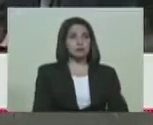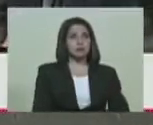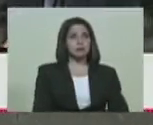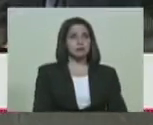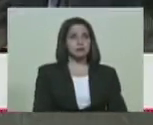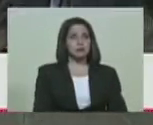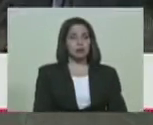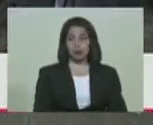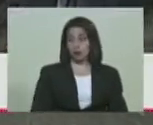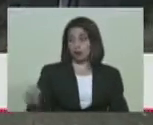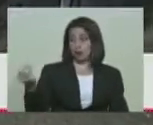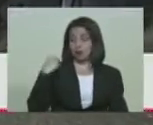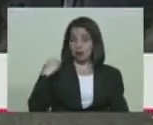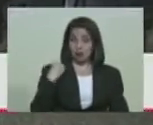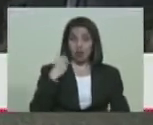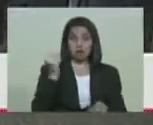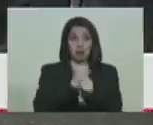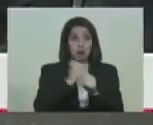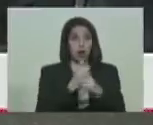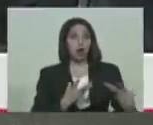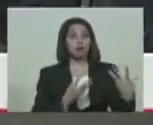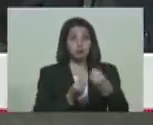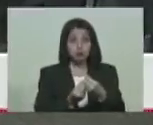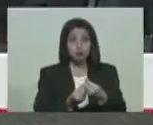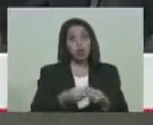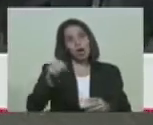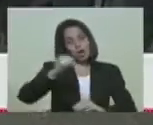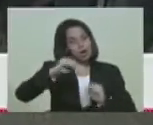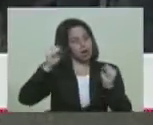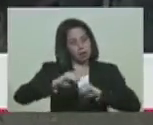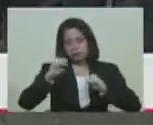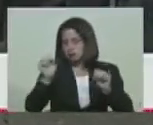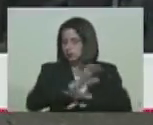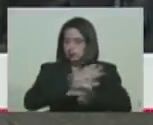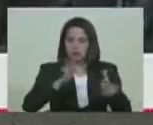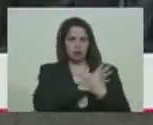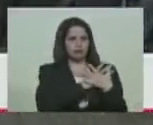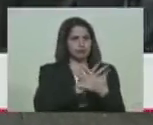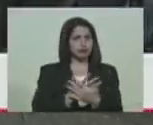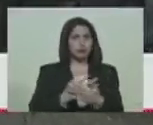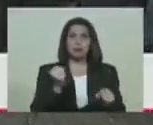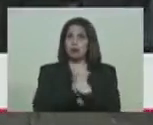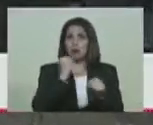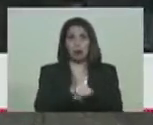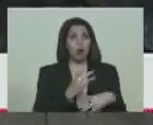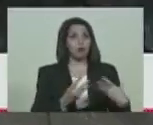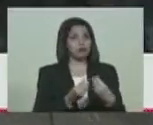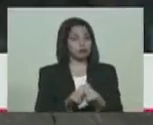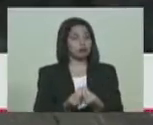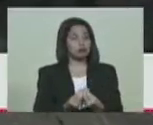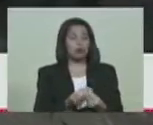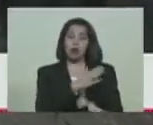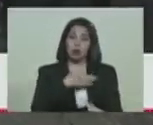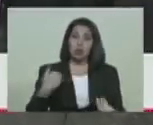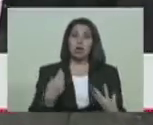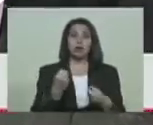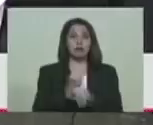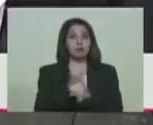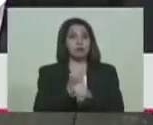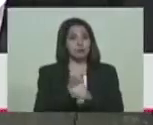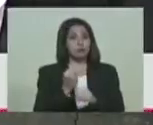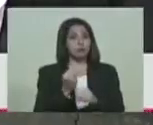Si me llaman para el trabajo estoy listo. Estamos listos. Y quiero trabajo para las